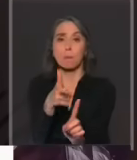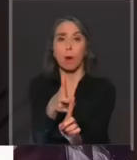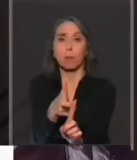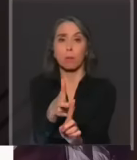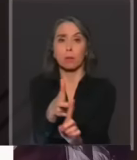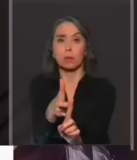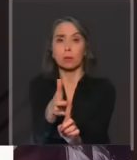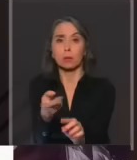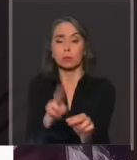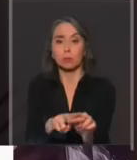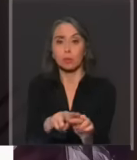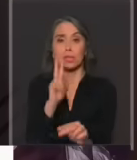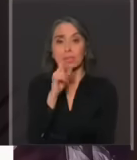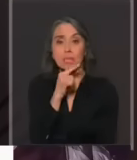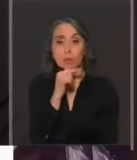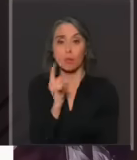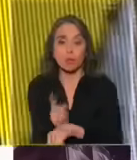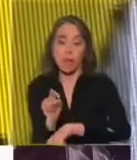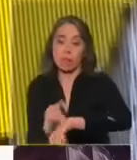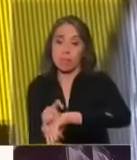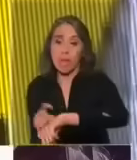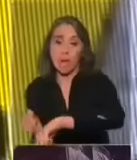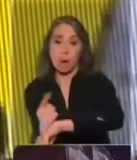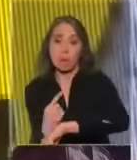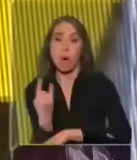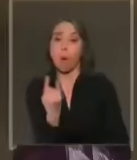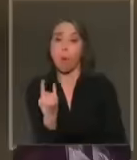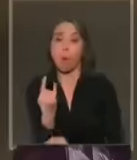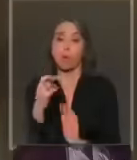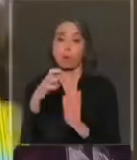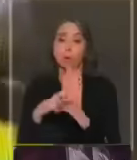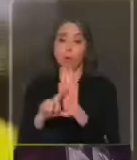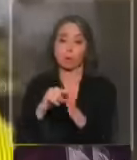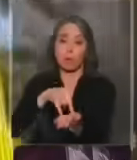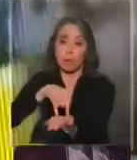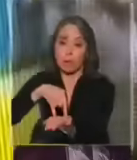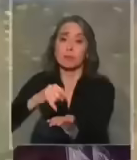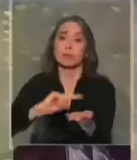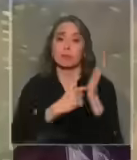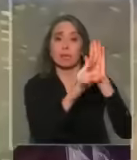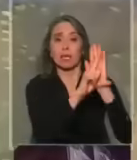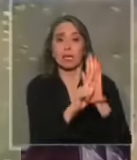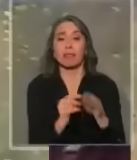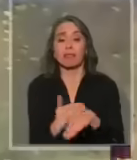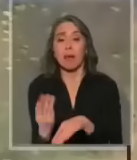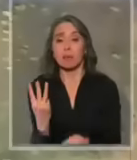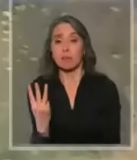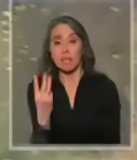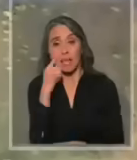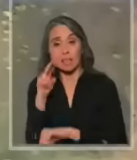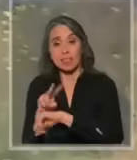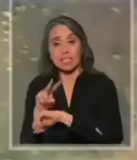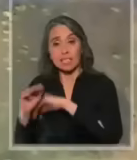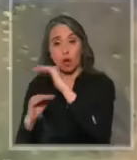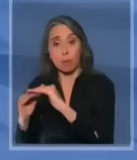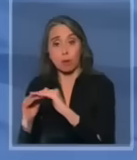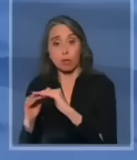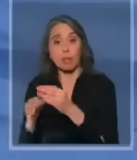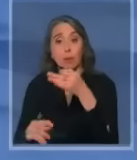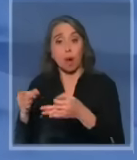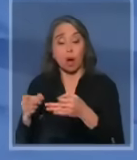Sin lugar a dudas, estamos contra el tiempo y urge legislar, aunque ya es tarde, para los tres testigos protegidos asesinados en lo que